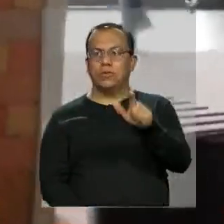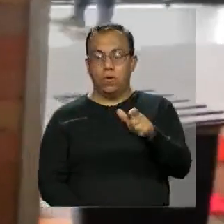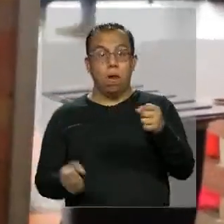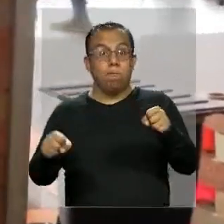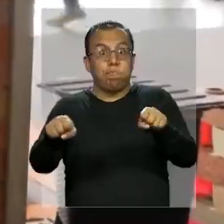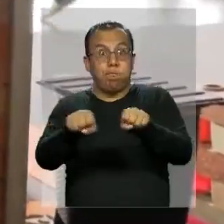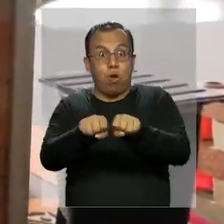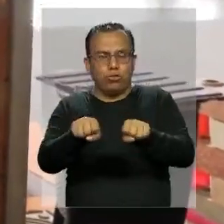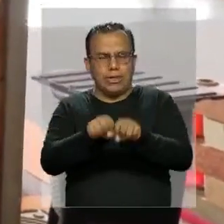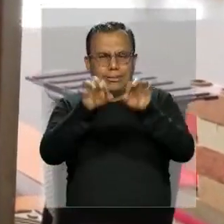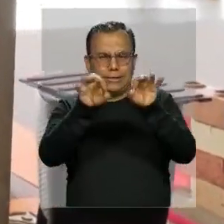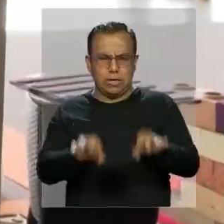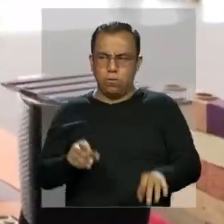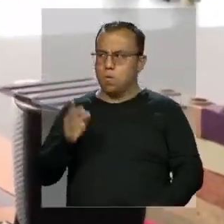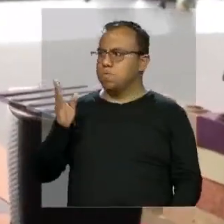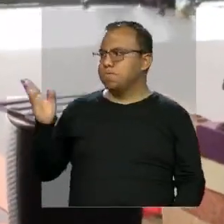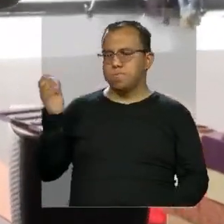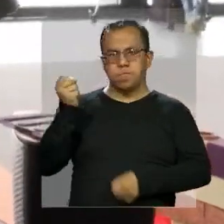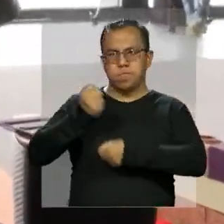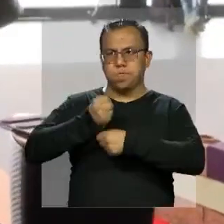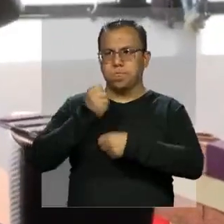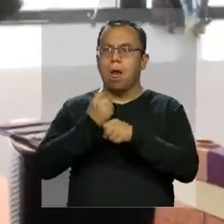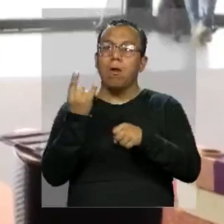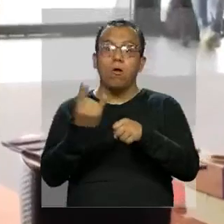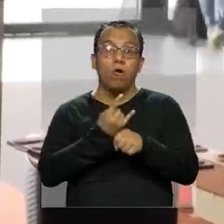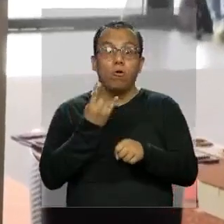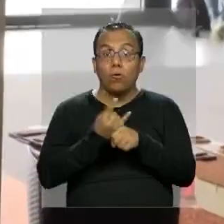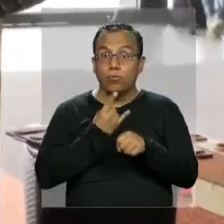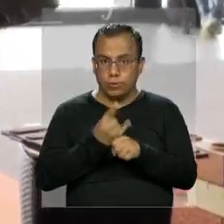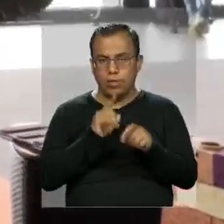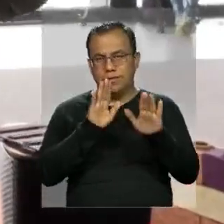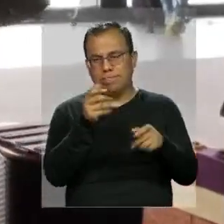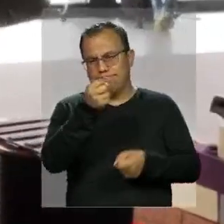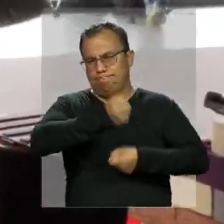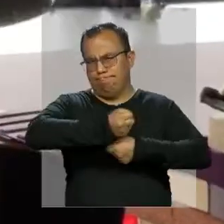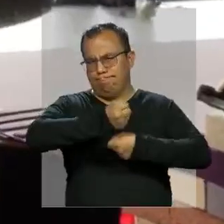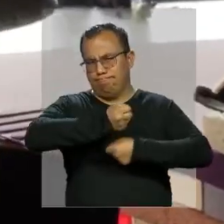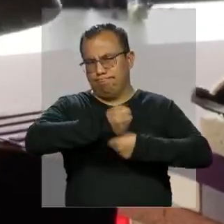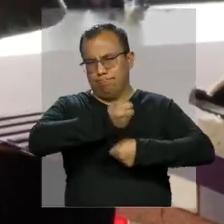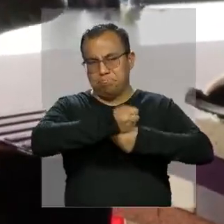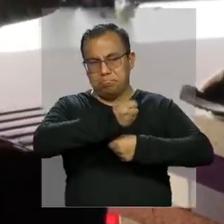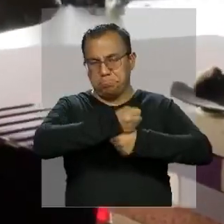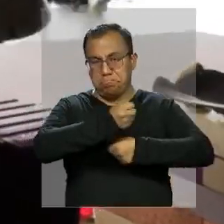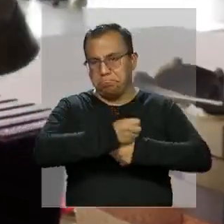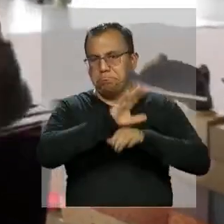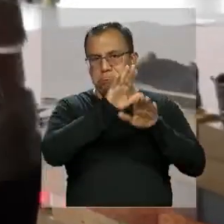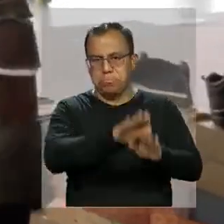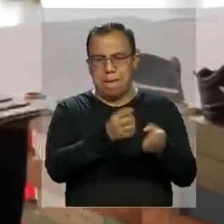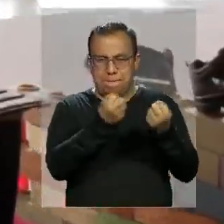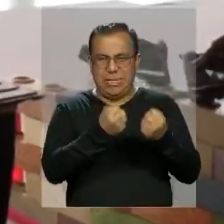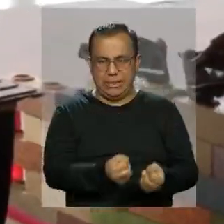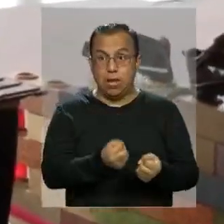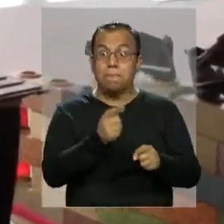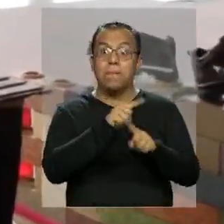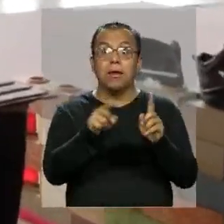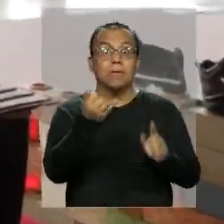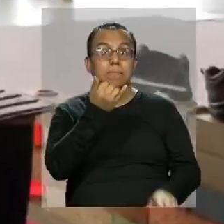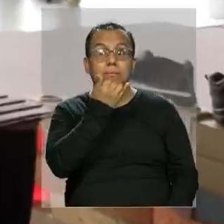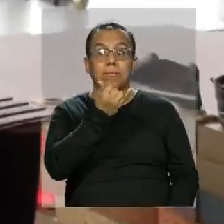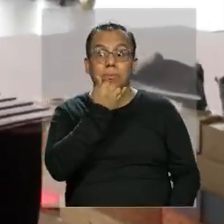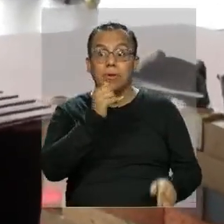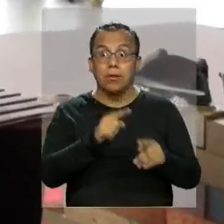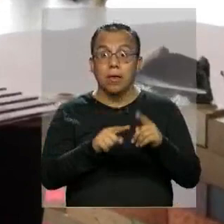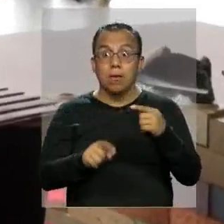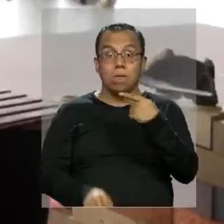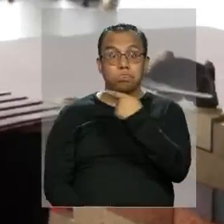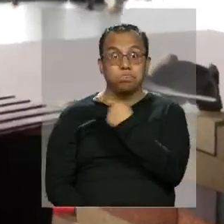las botas de seguridad que los trabajadores utilizan en sus labores de trabajo pesado. Lo que no sabemos es que si abrimos